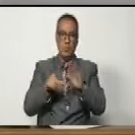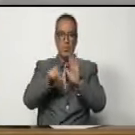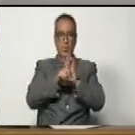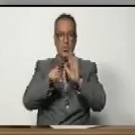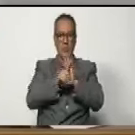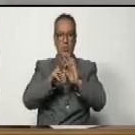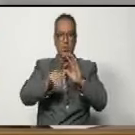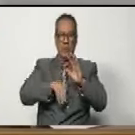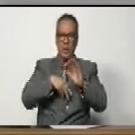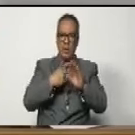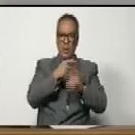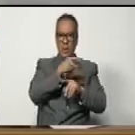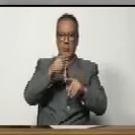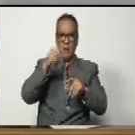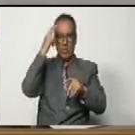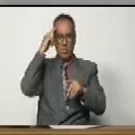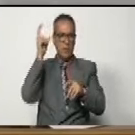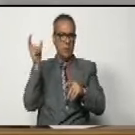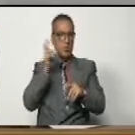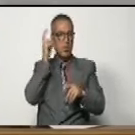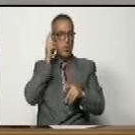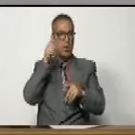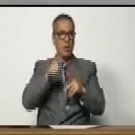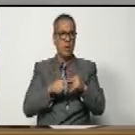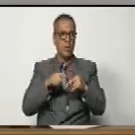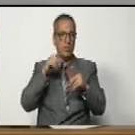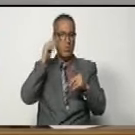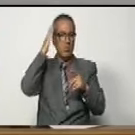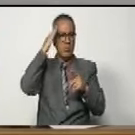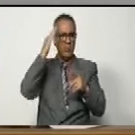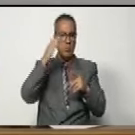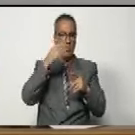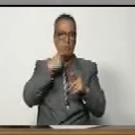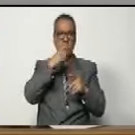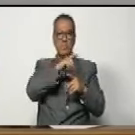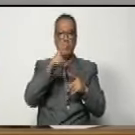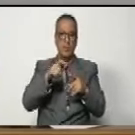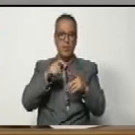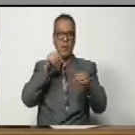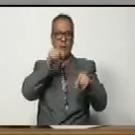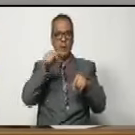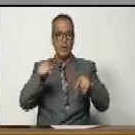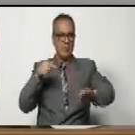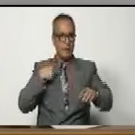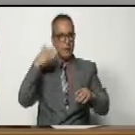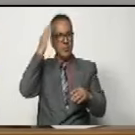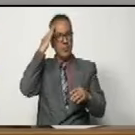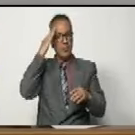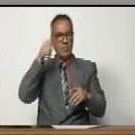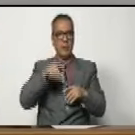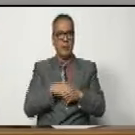de poder popular. No sé si me está escuchando el consultor jurídico, pero bueno, al que le caiga la chupa.